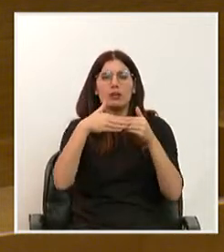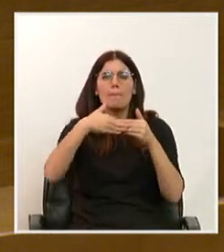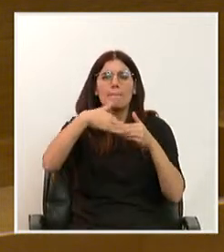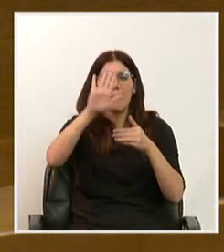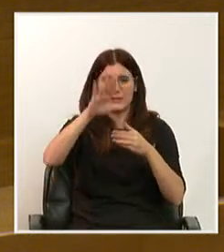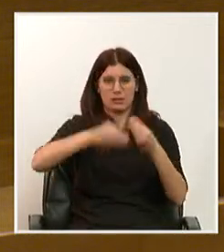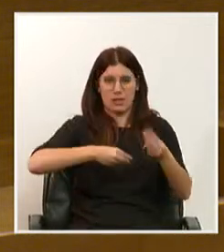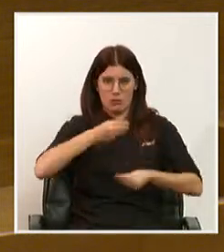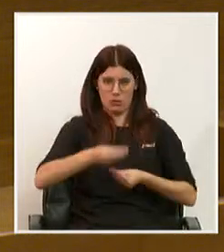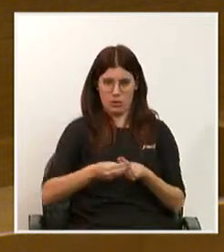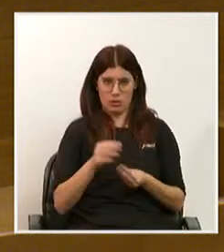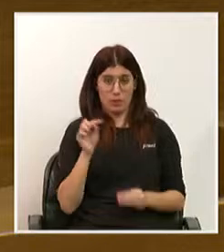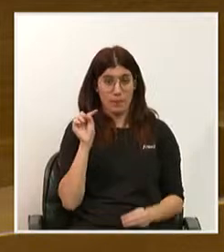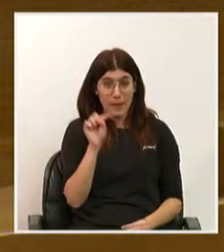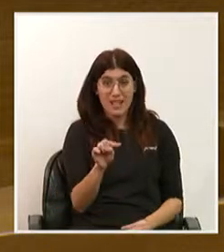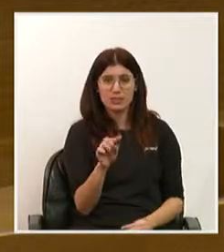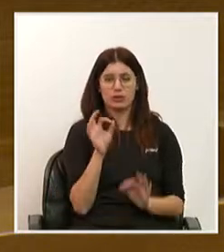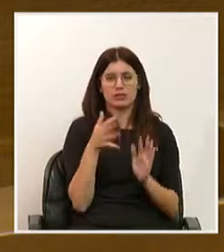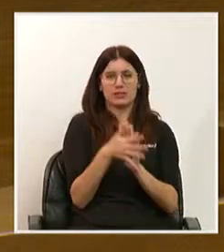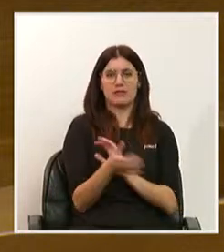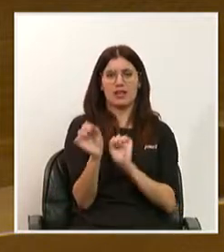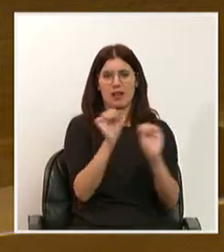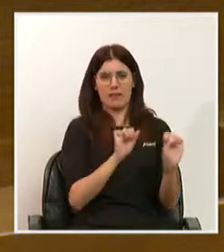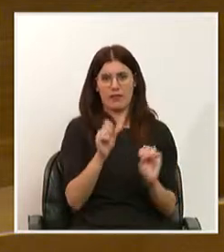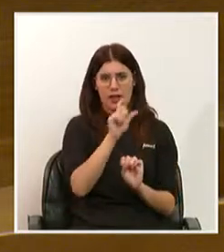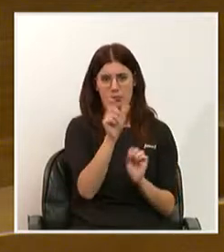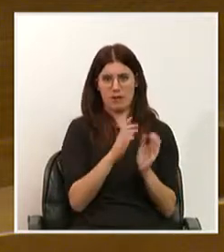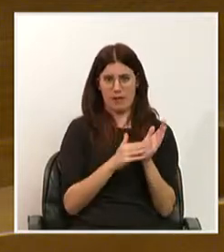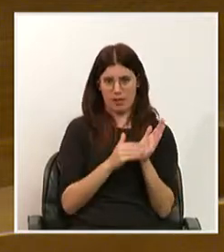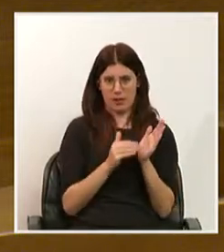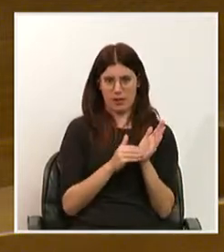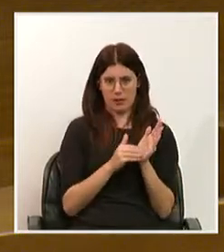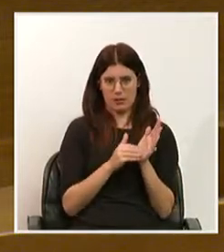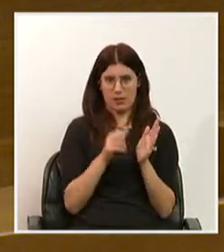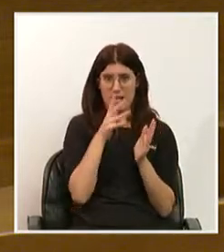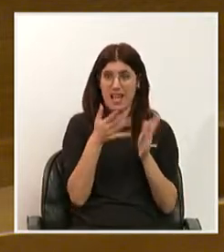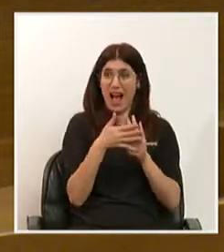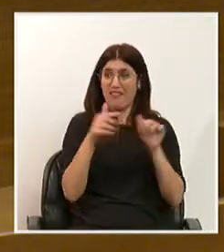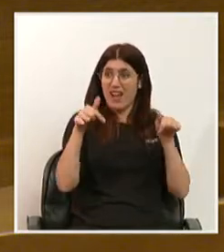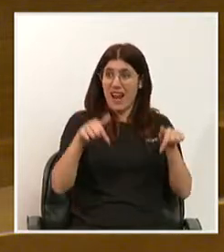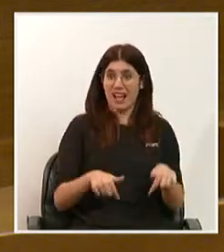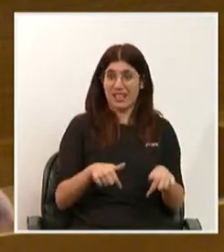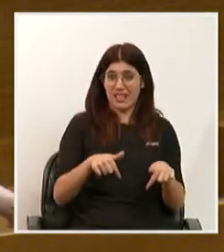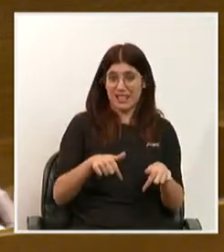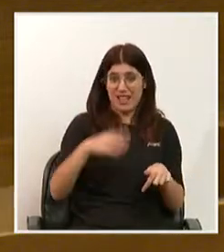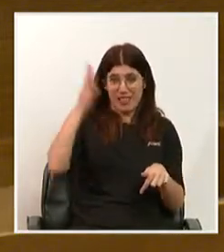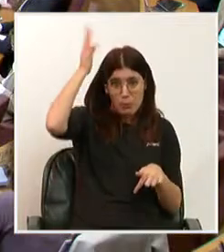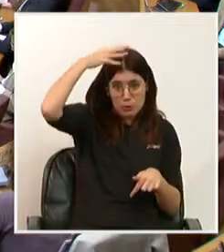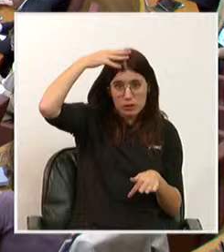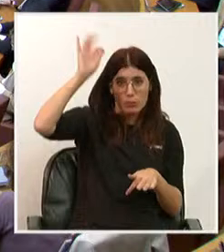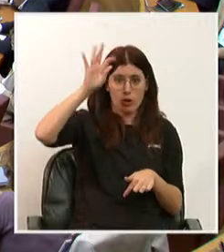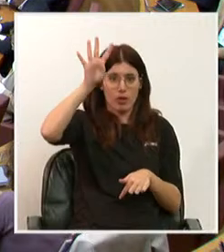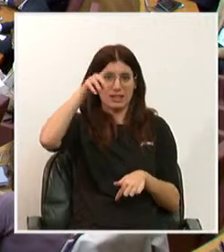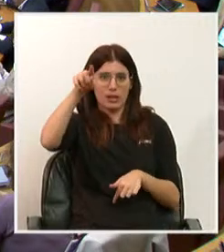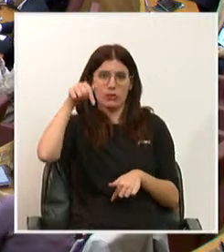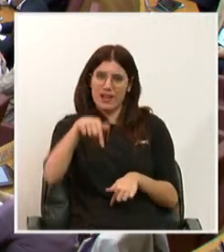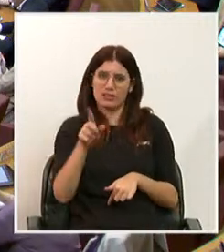% es defensar a la comun valenciana y no aquí de o de catalu